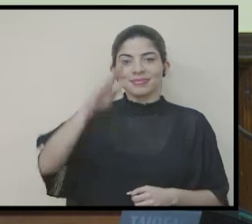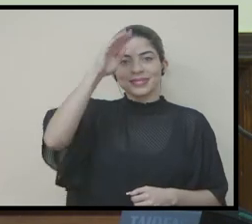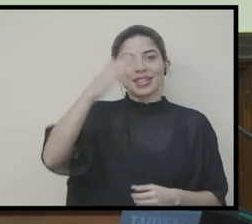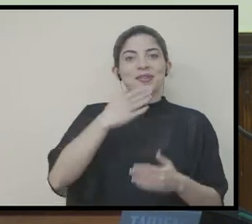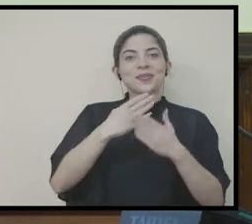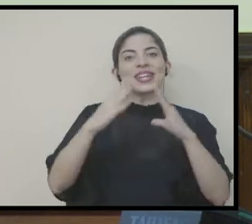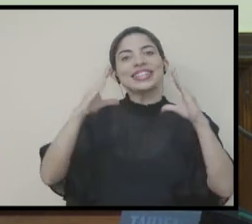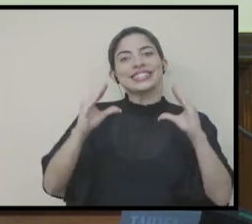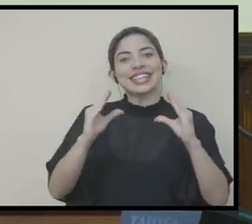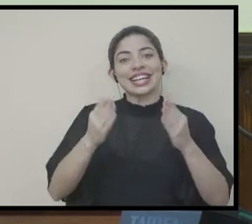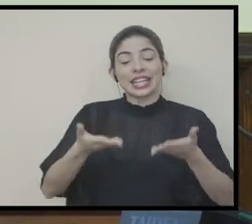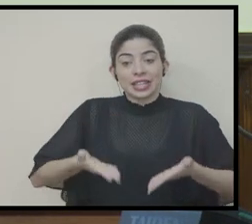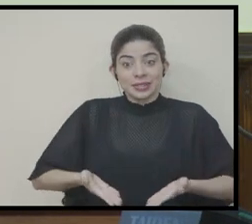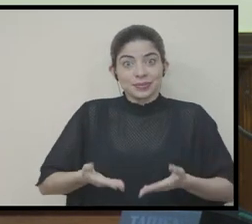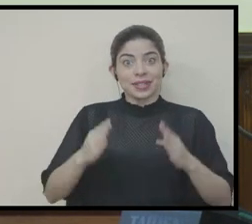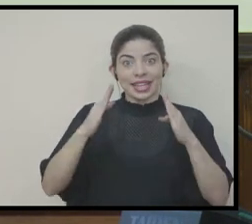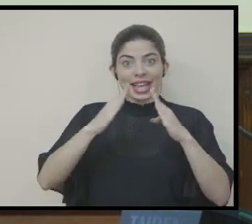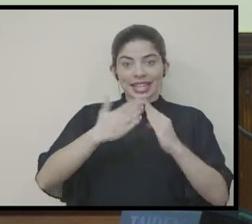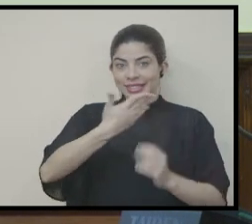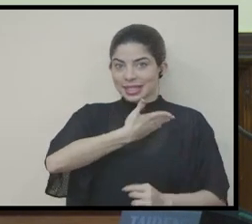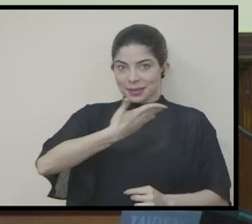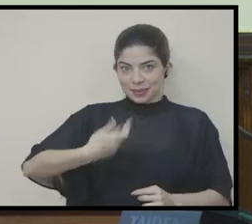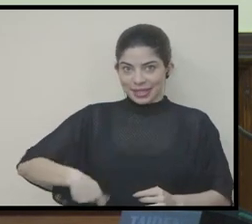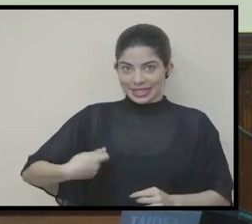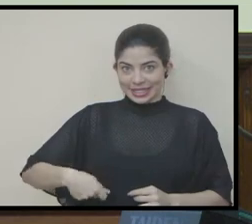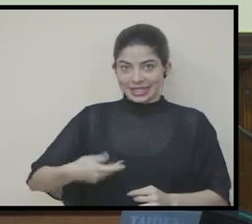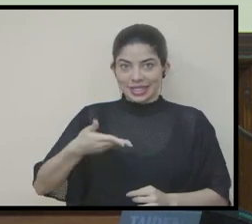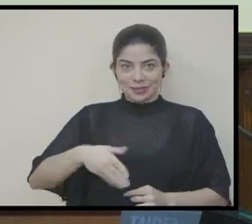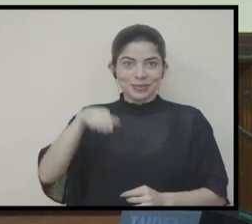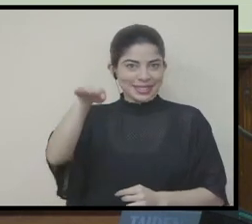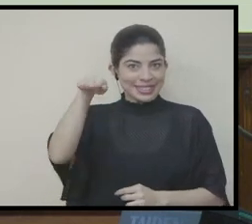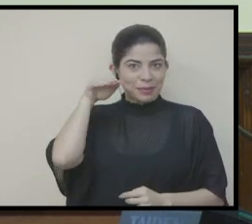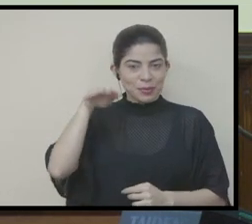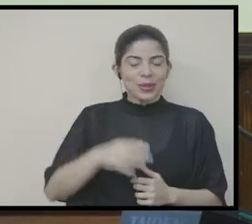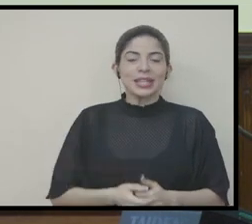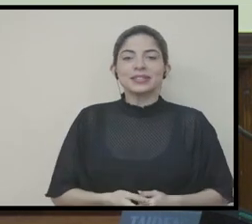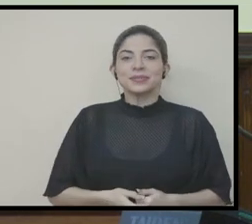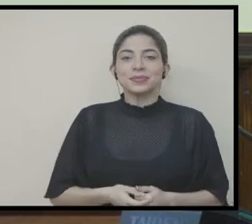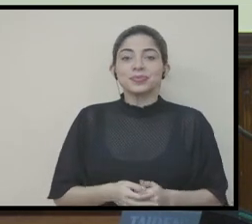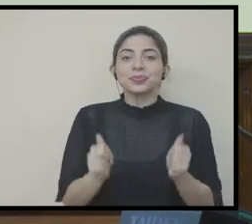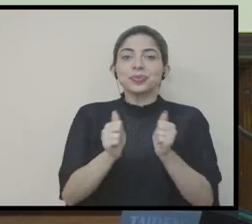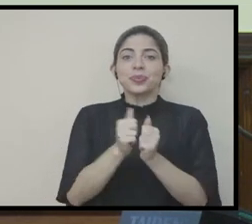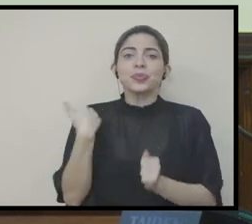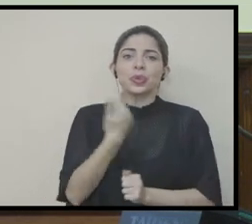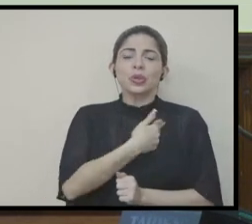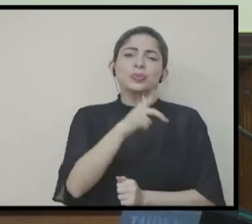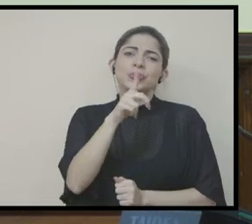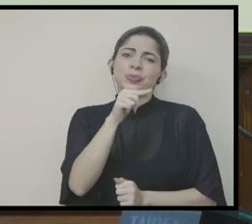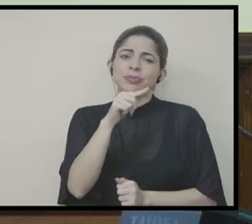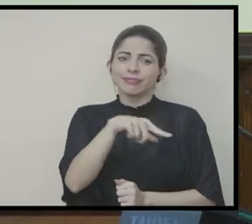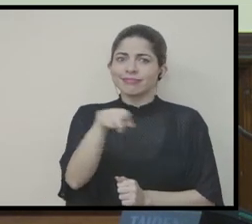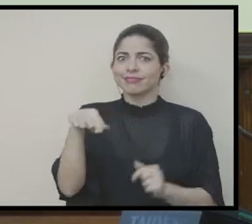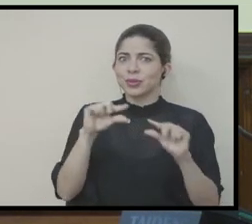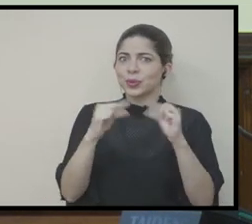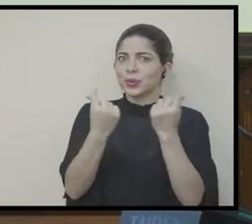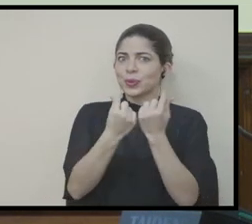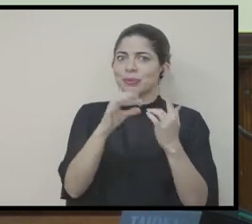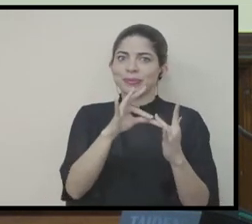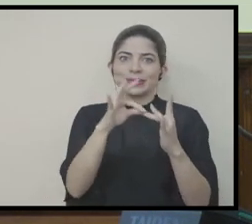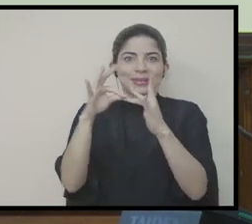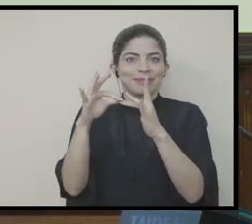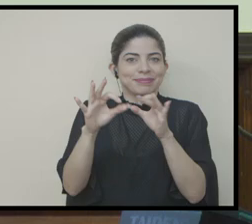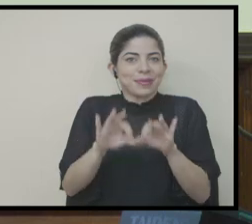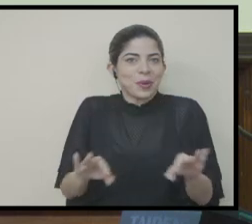Muy buenas tardes, estamos desde Casa Presidencial acá en Zapote y nos acompañan un grupo muy especial e importante